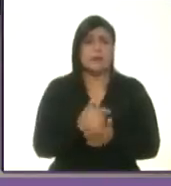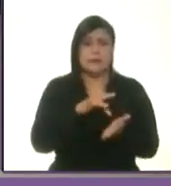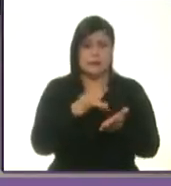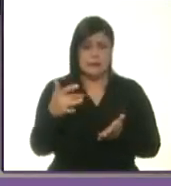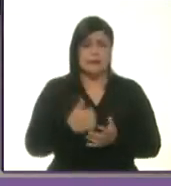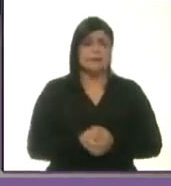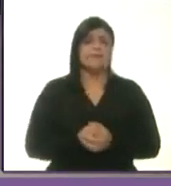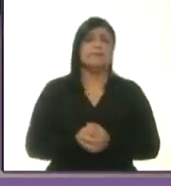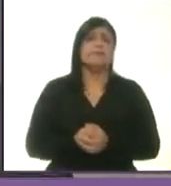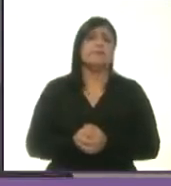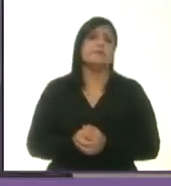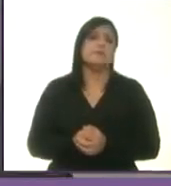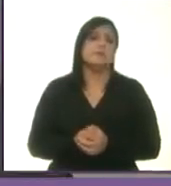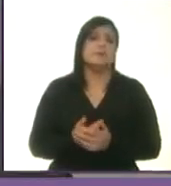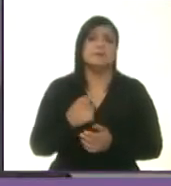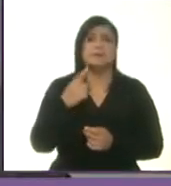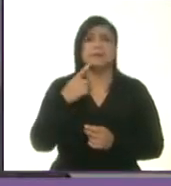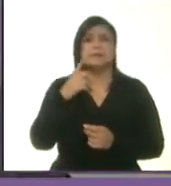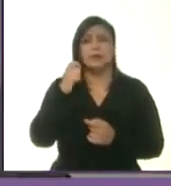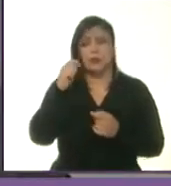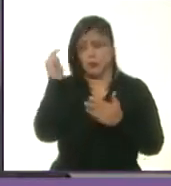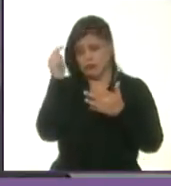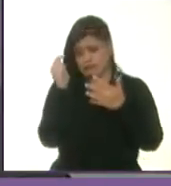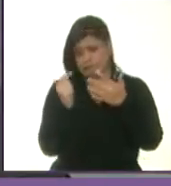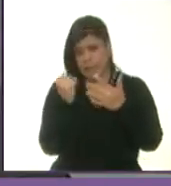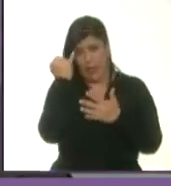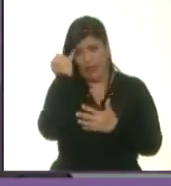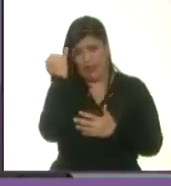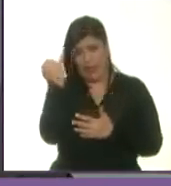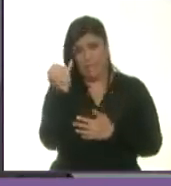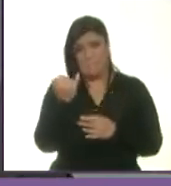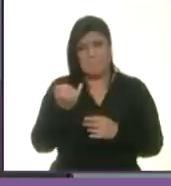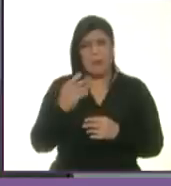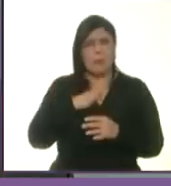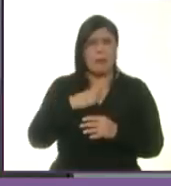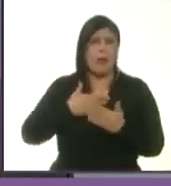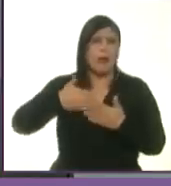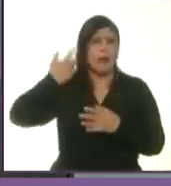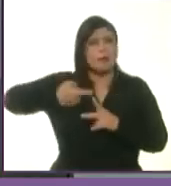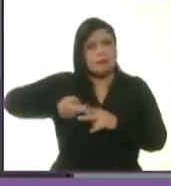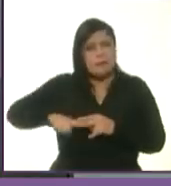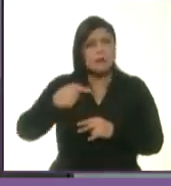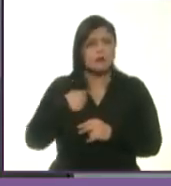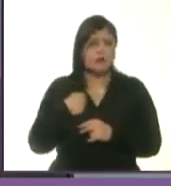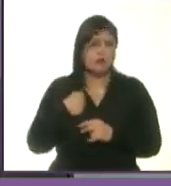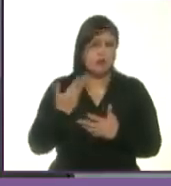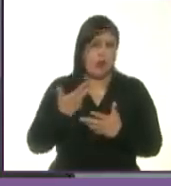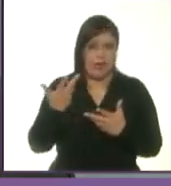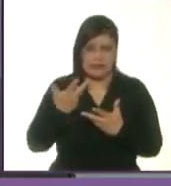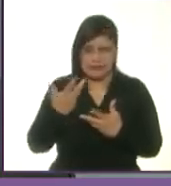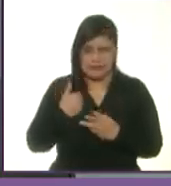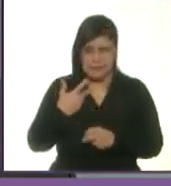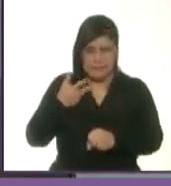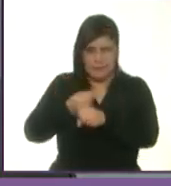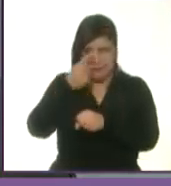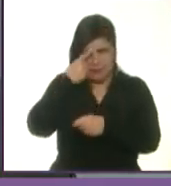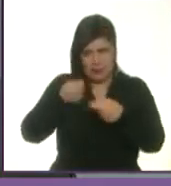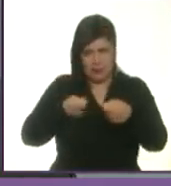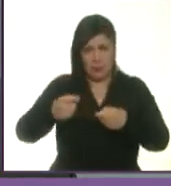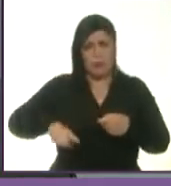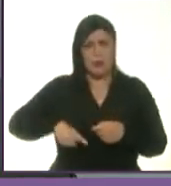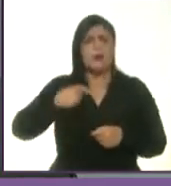como parte de las iniciativas primeras que realizaré enviaré al congreso la creación